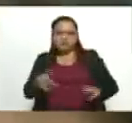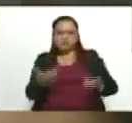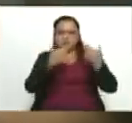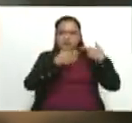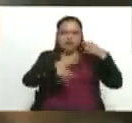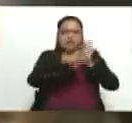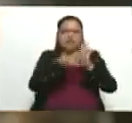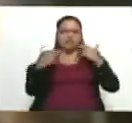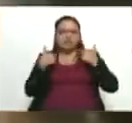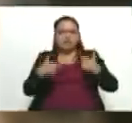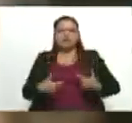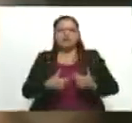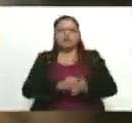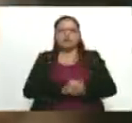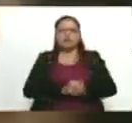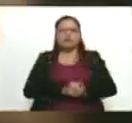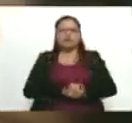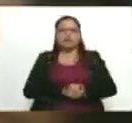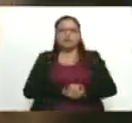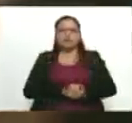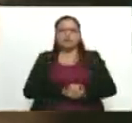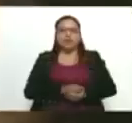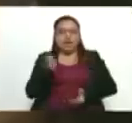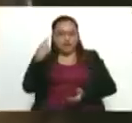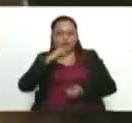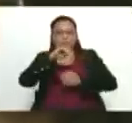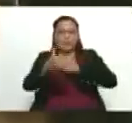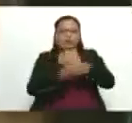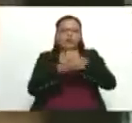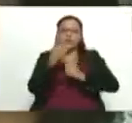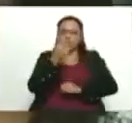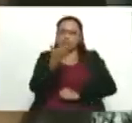derechos humanos. Ayer Guaidó dijo eso.